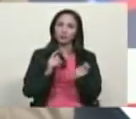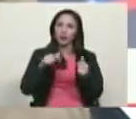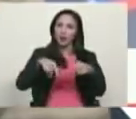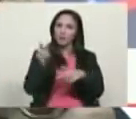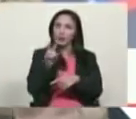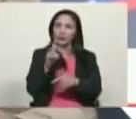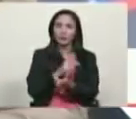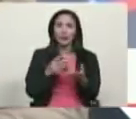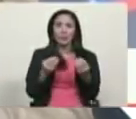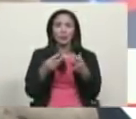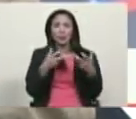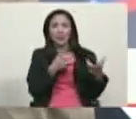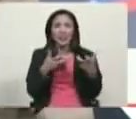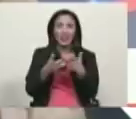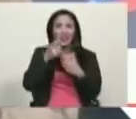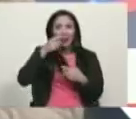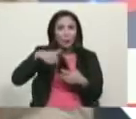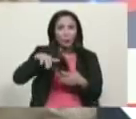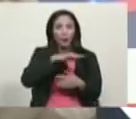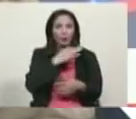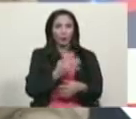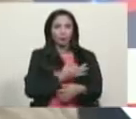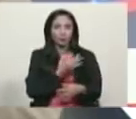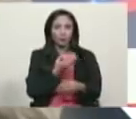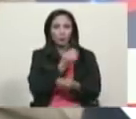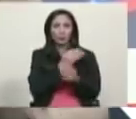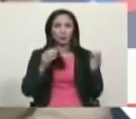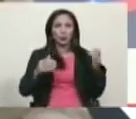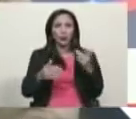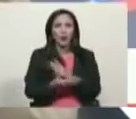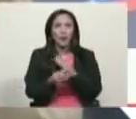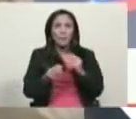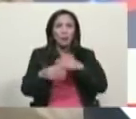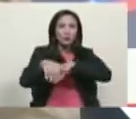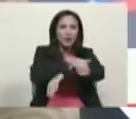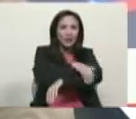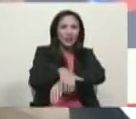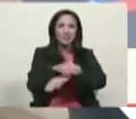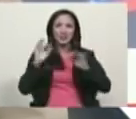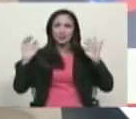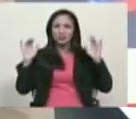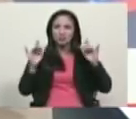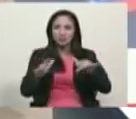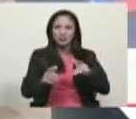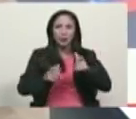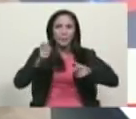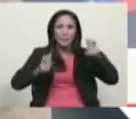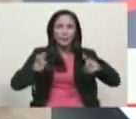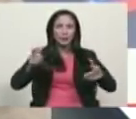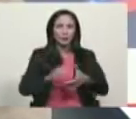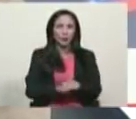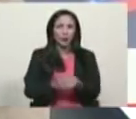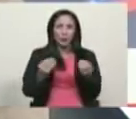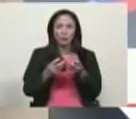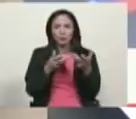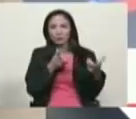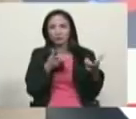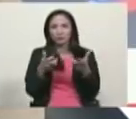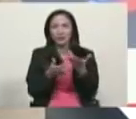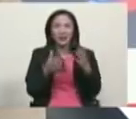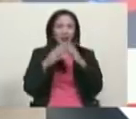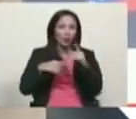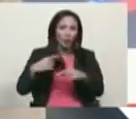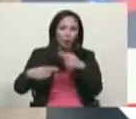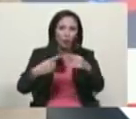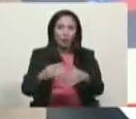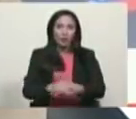conjunto de guerras civiles, caudillescas, de reparto del poder nacional y regional.